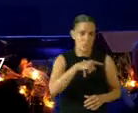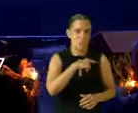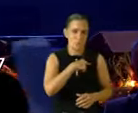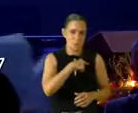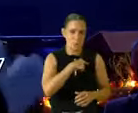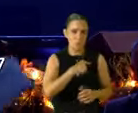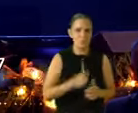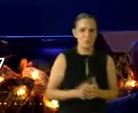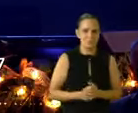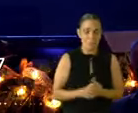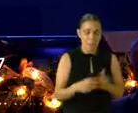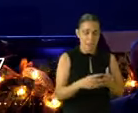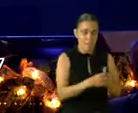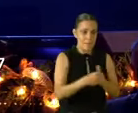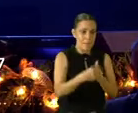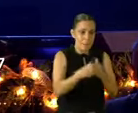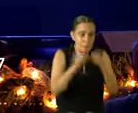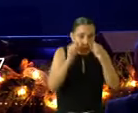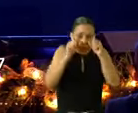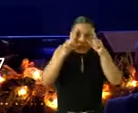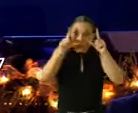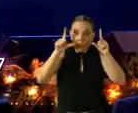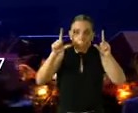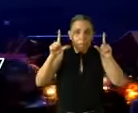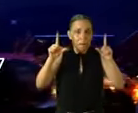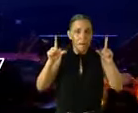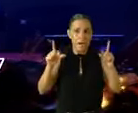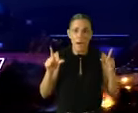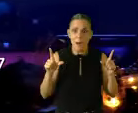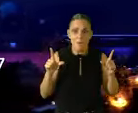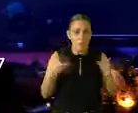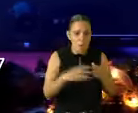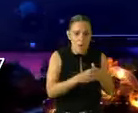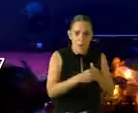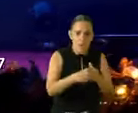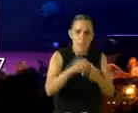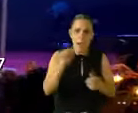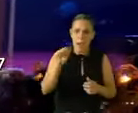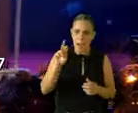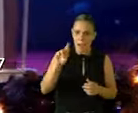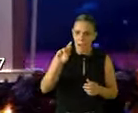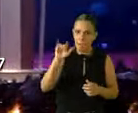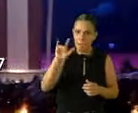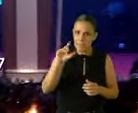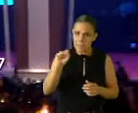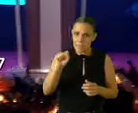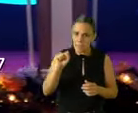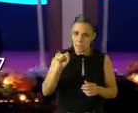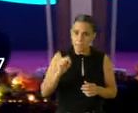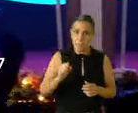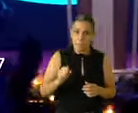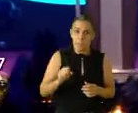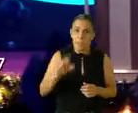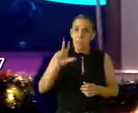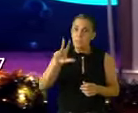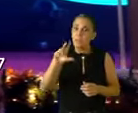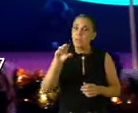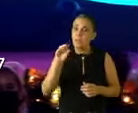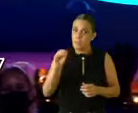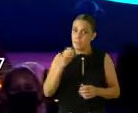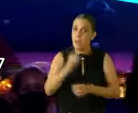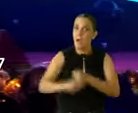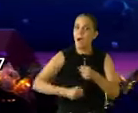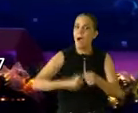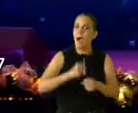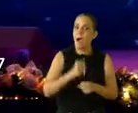ojos. El guía Ariel y todos los demás, pero Ariel lleva mucho más años, más de 30 años como guía,